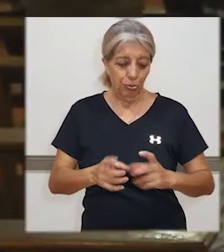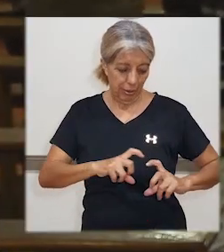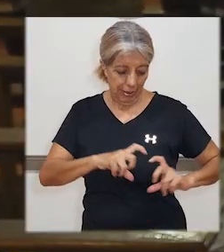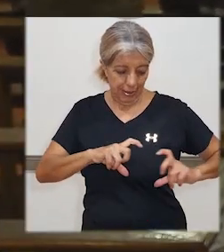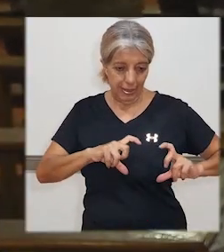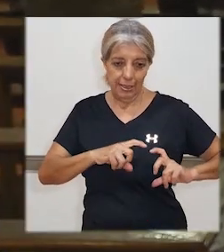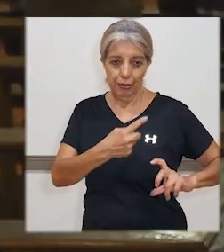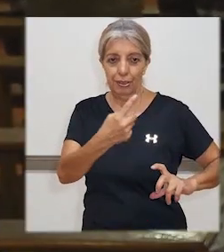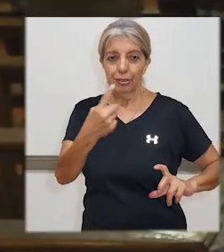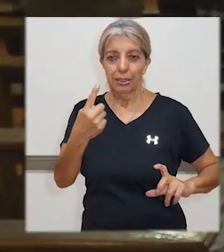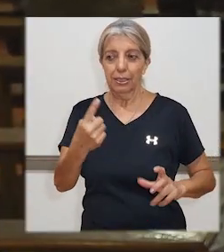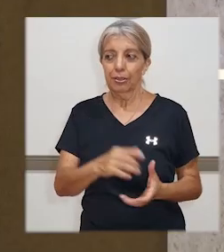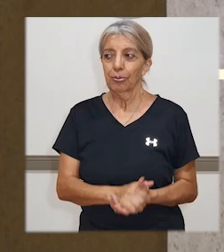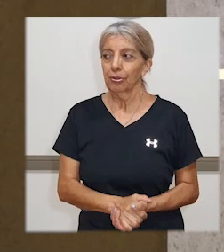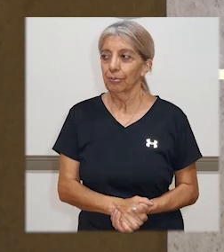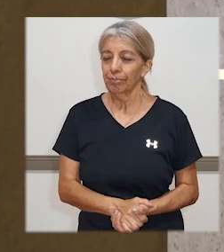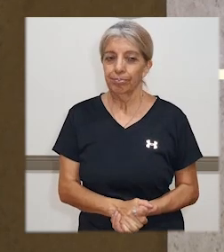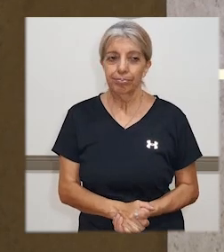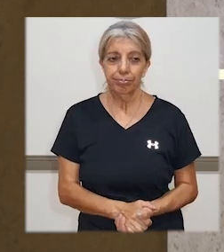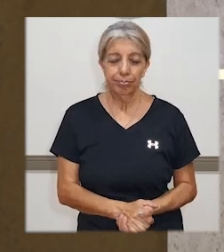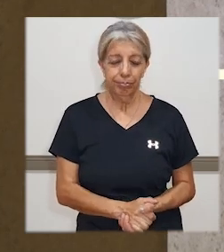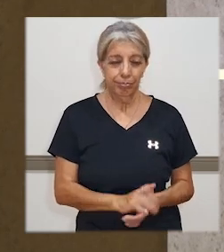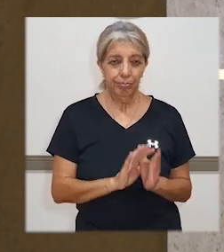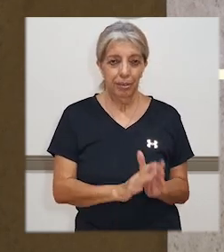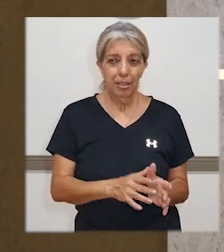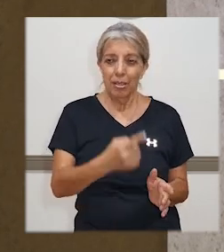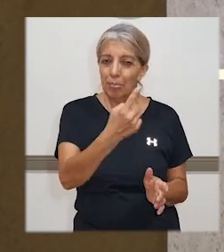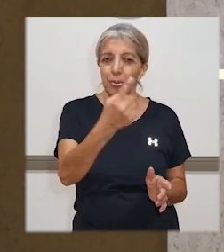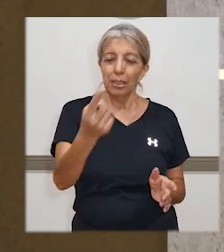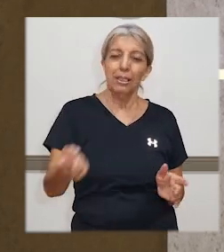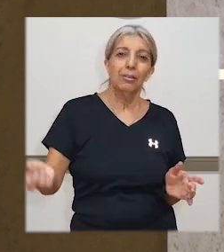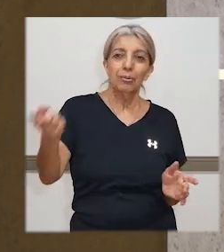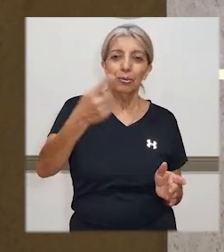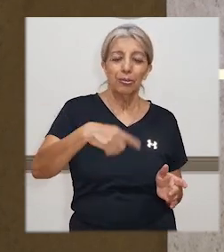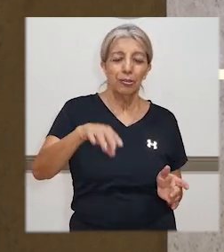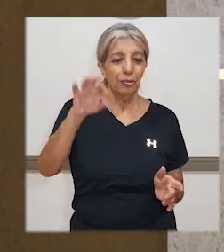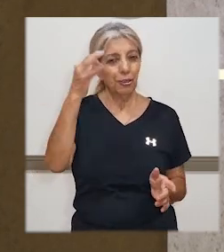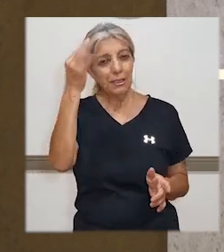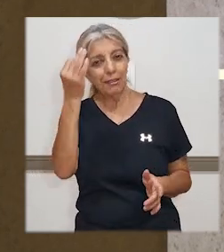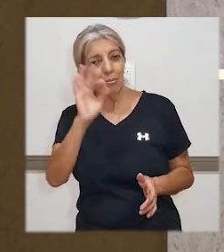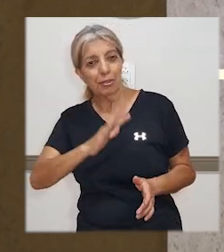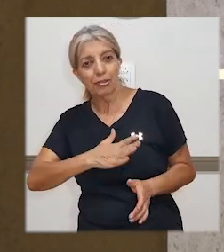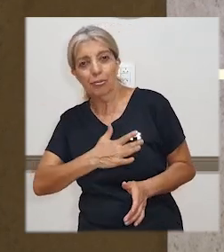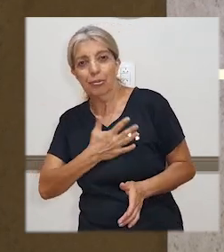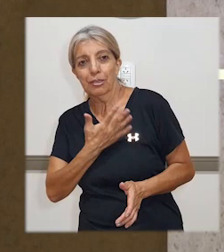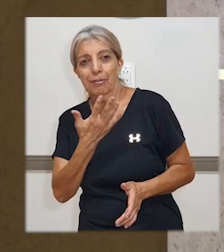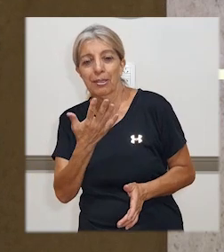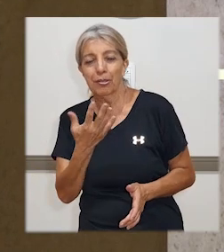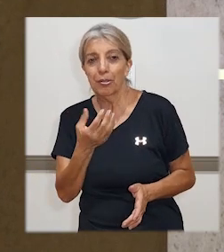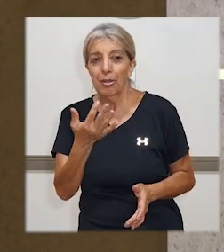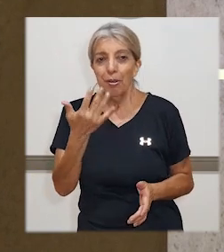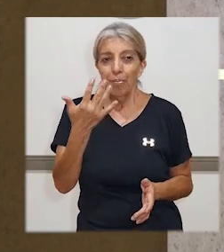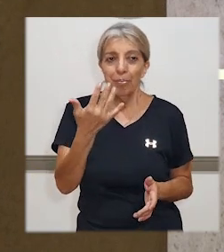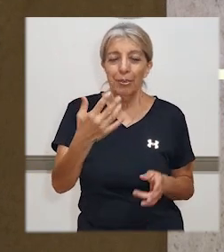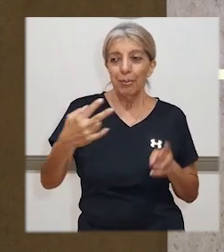ensancha nuestro corazón. Por nosotros, para que sabiéndonos amados, podamos descubrir aquello que